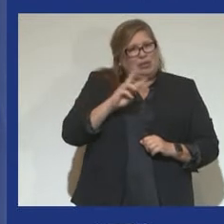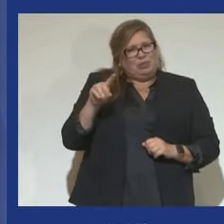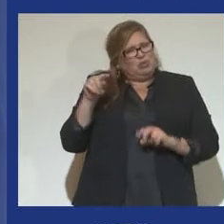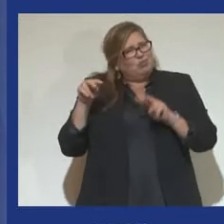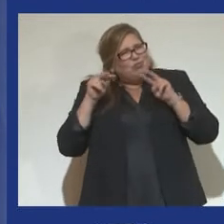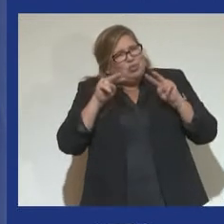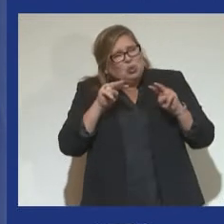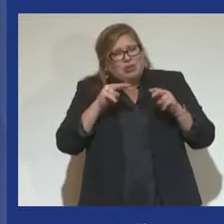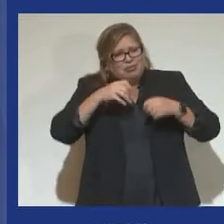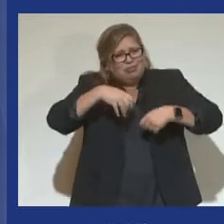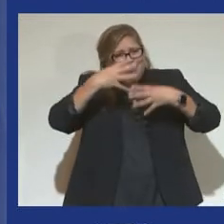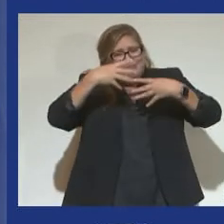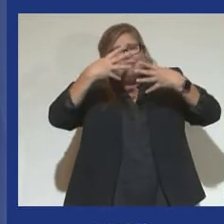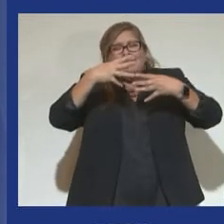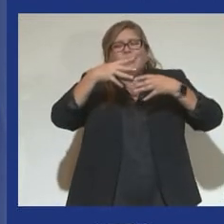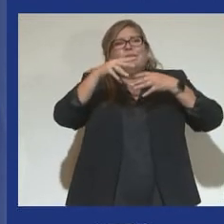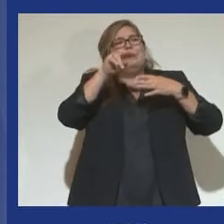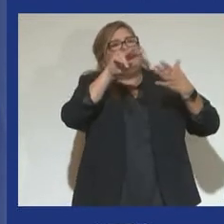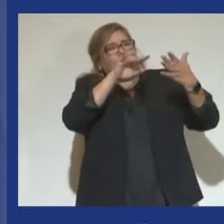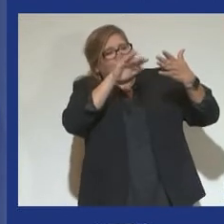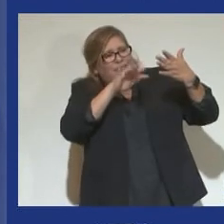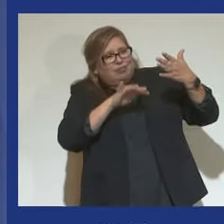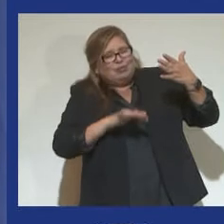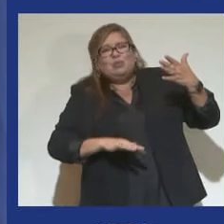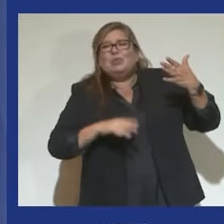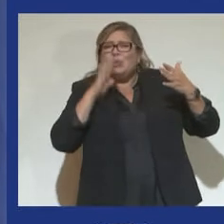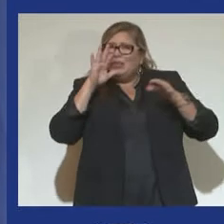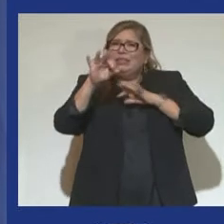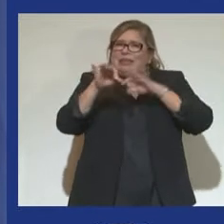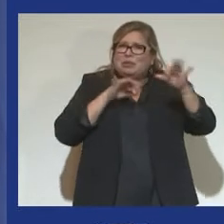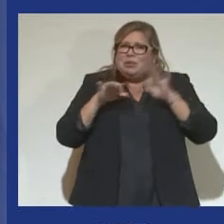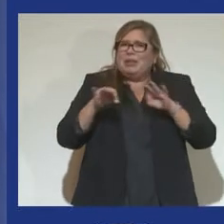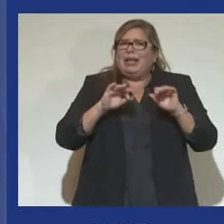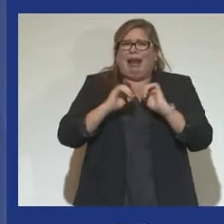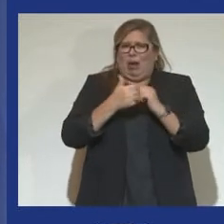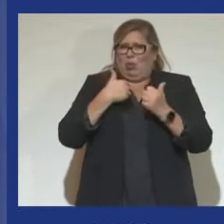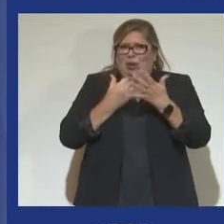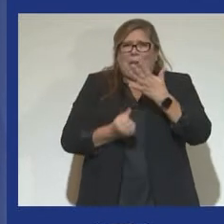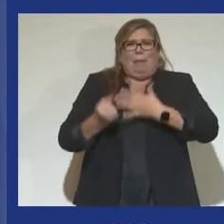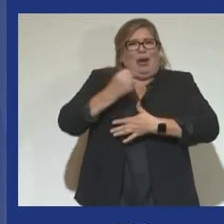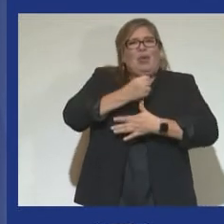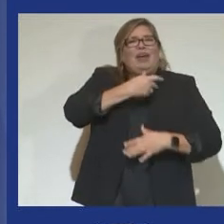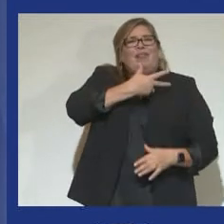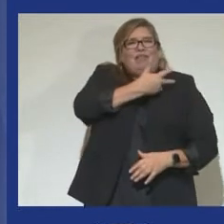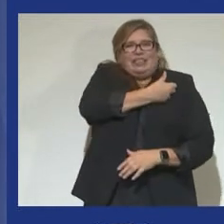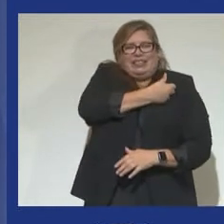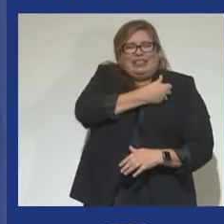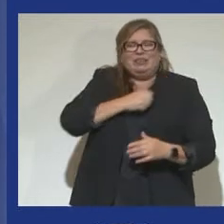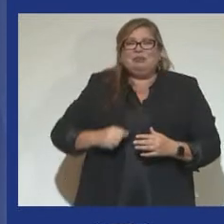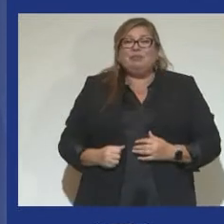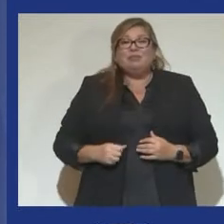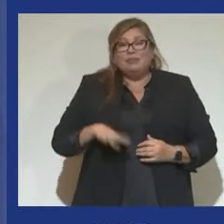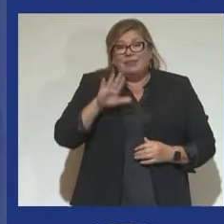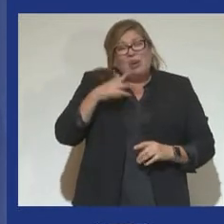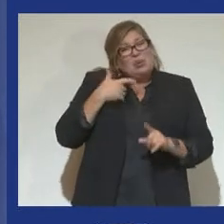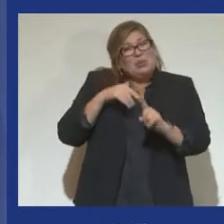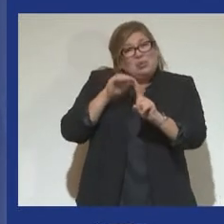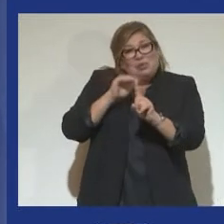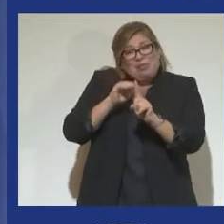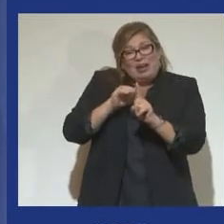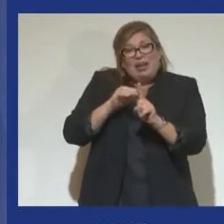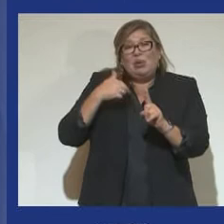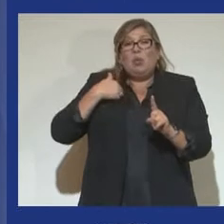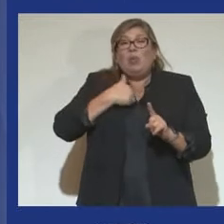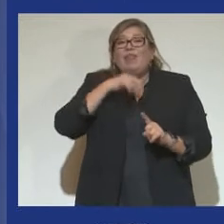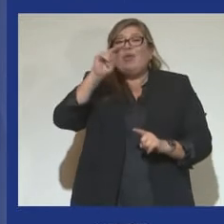con perdón punto se apuntó que o de para que sepan dónde son las prioridades en cuanto a las vacunas y les recuerdo que nosotros sólo hemos recibido